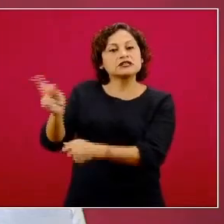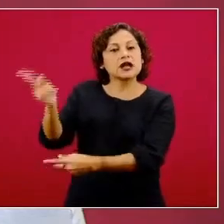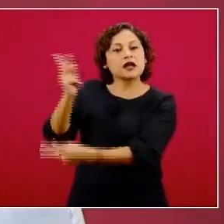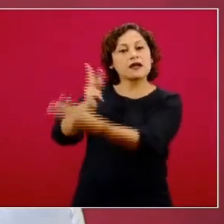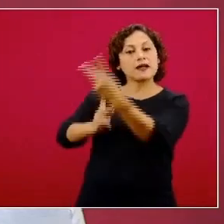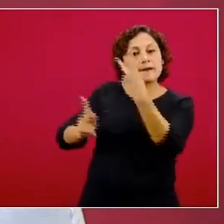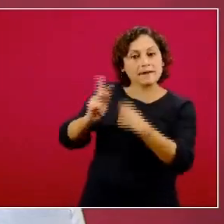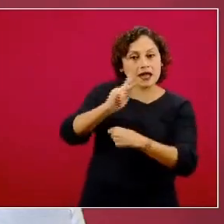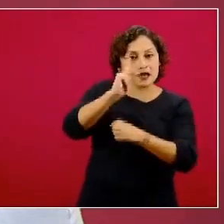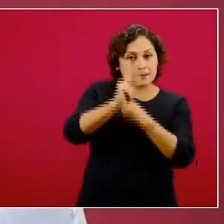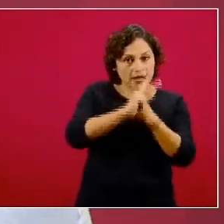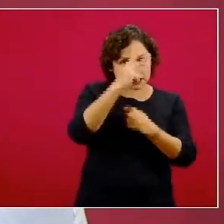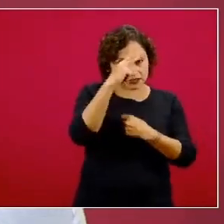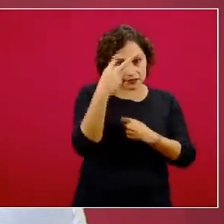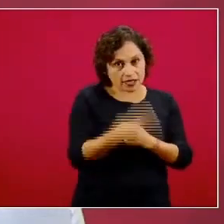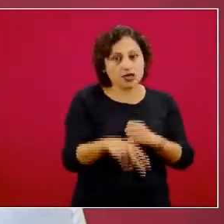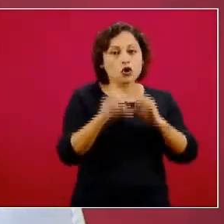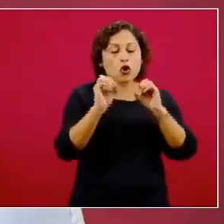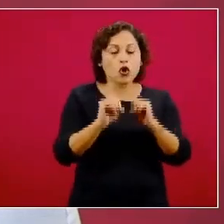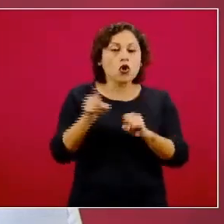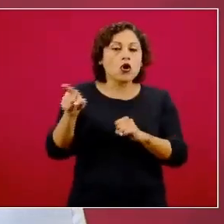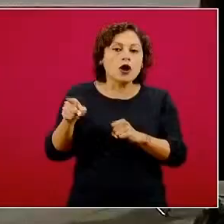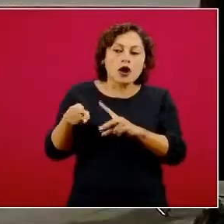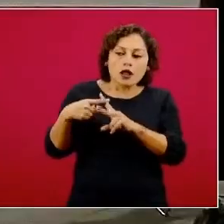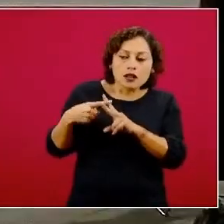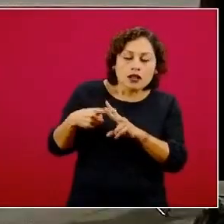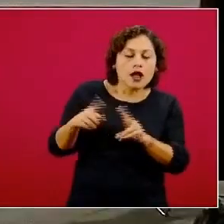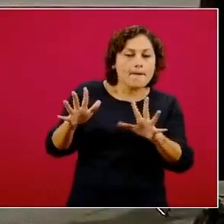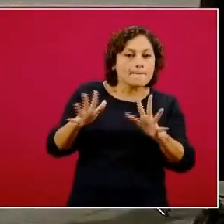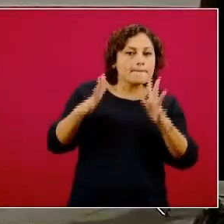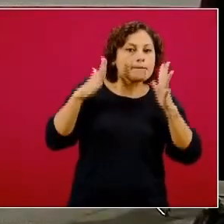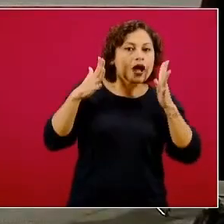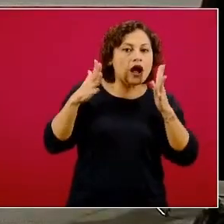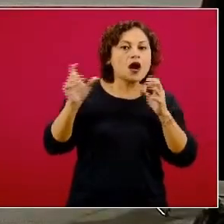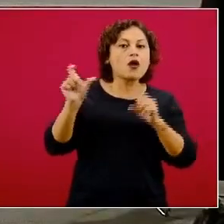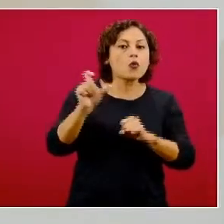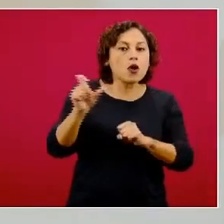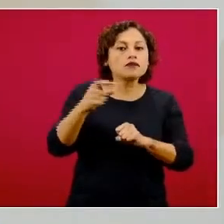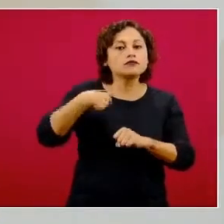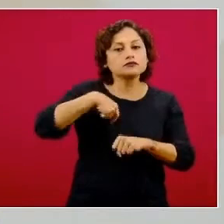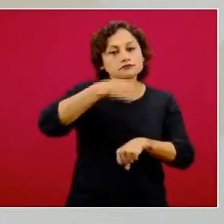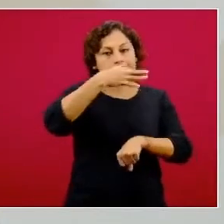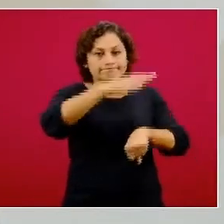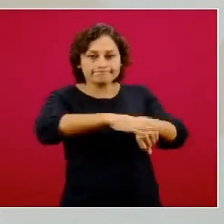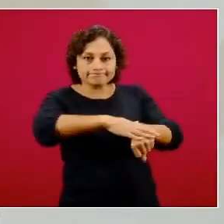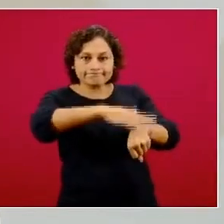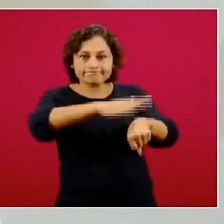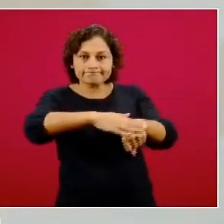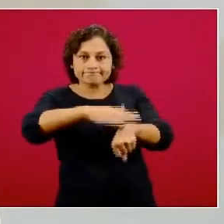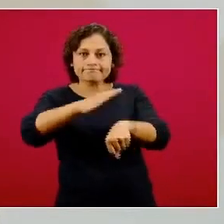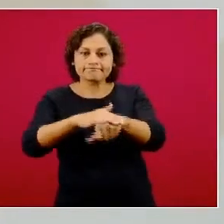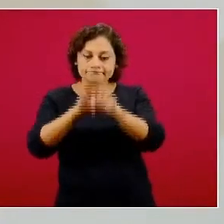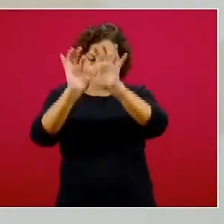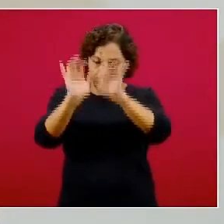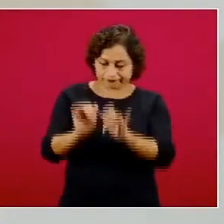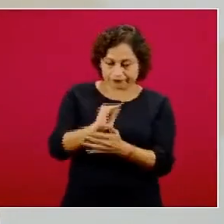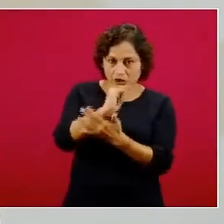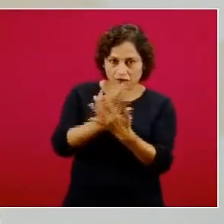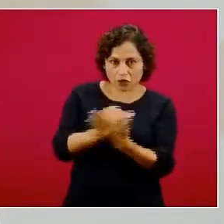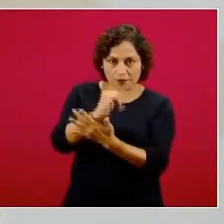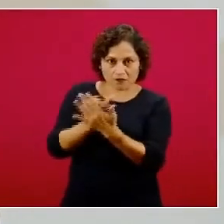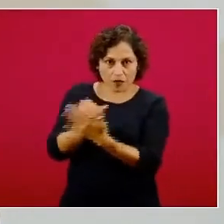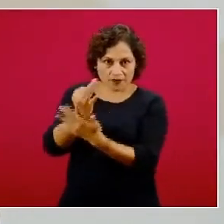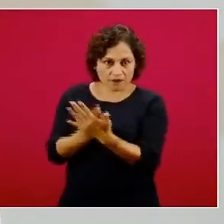y a través también de su velocidad, y vamos emitiendo los informes y las alertas correspondientes. Estas alertas o estos informes se